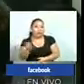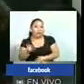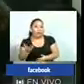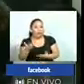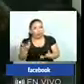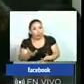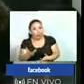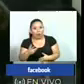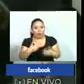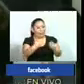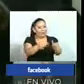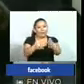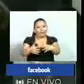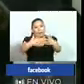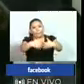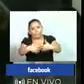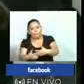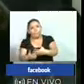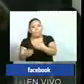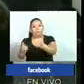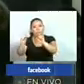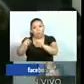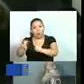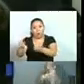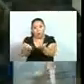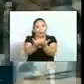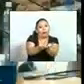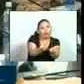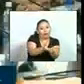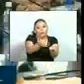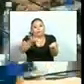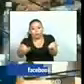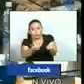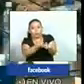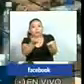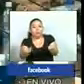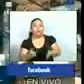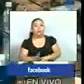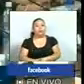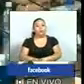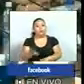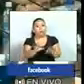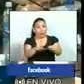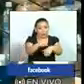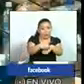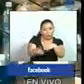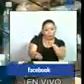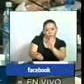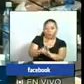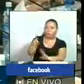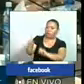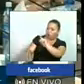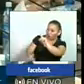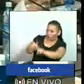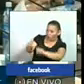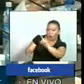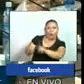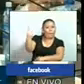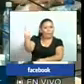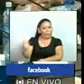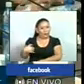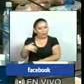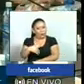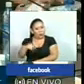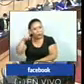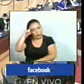entre varias almacenadoras para vaciar los buques. Nuevamente algunos diputados cuestionaron del por qué el ministro de Agricultura